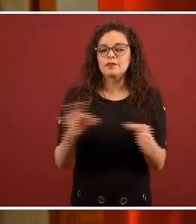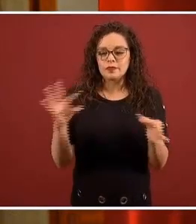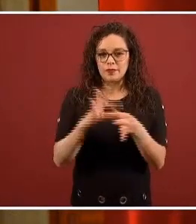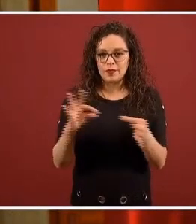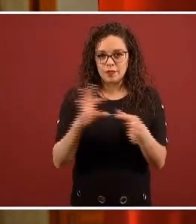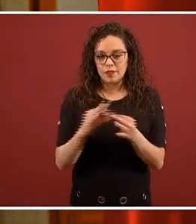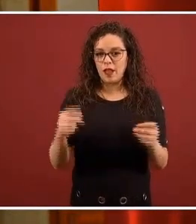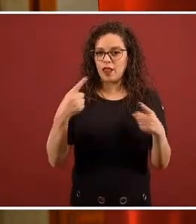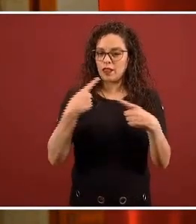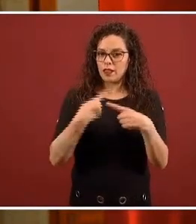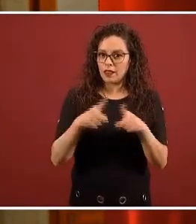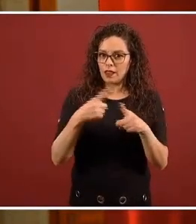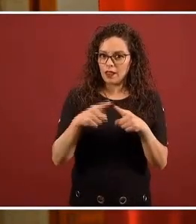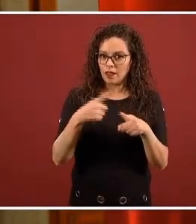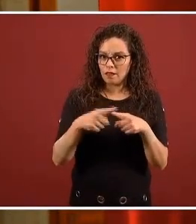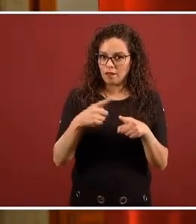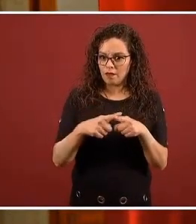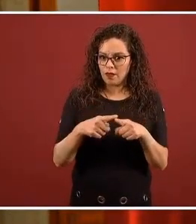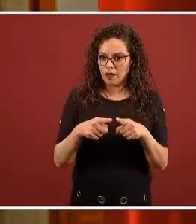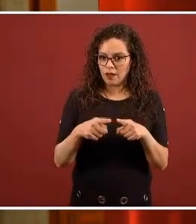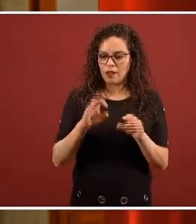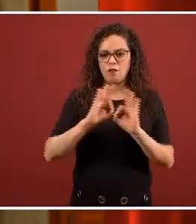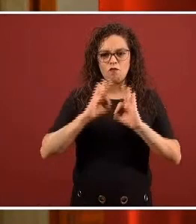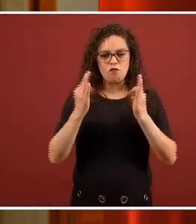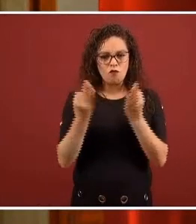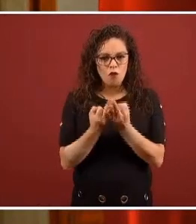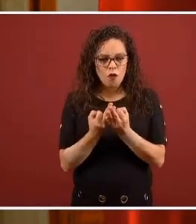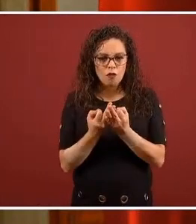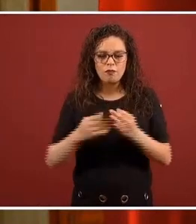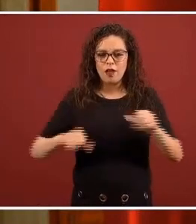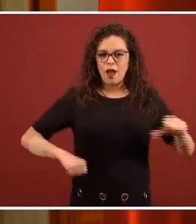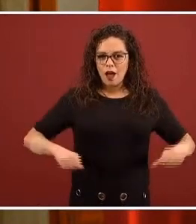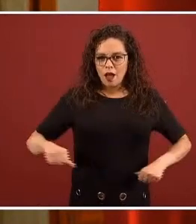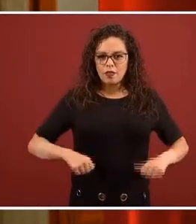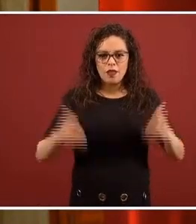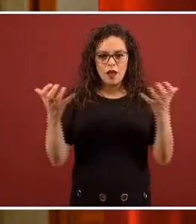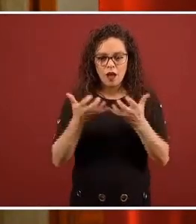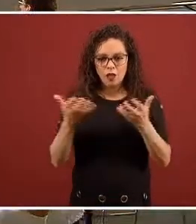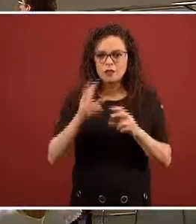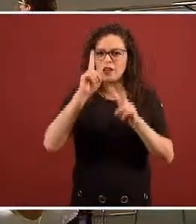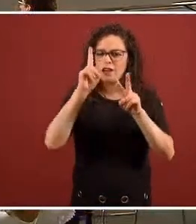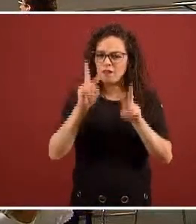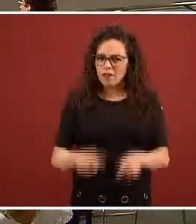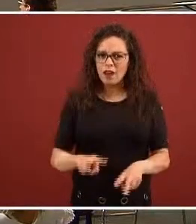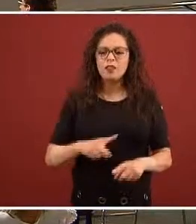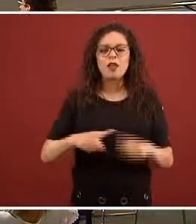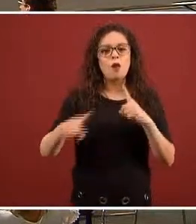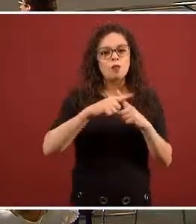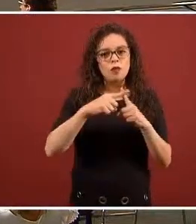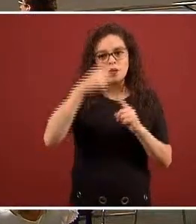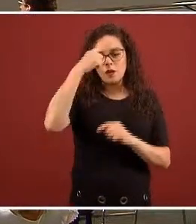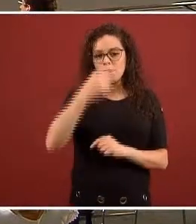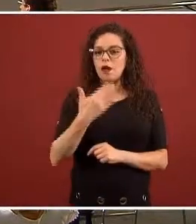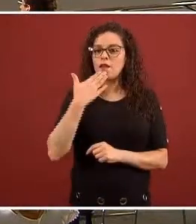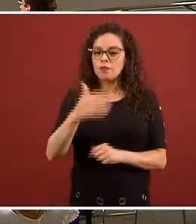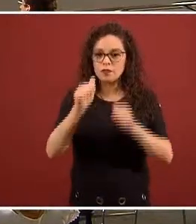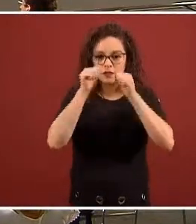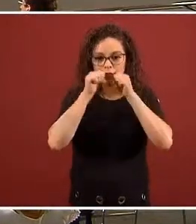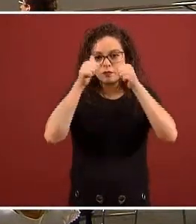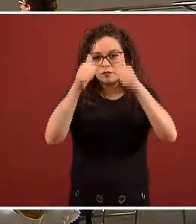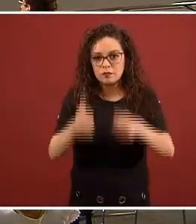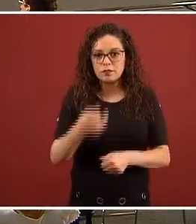de varias acciones que estamos haciendo muy positivas para atender esta